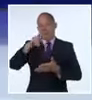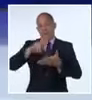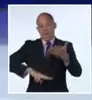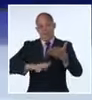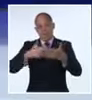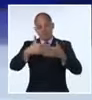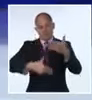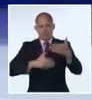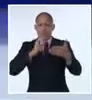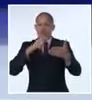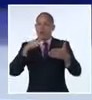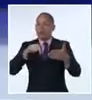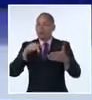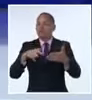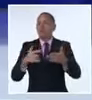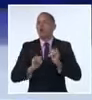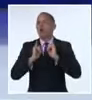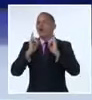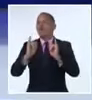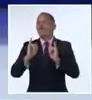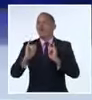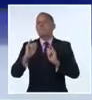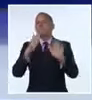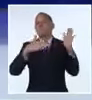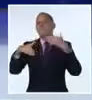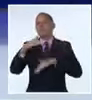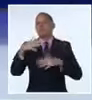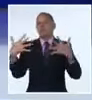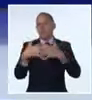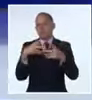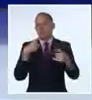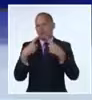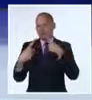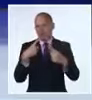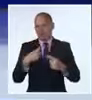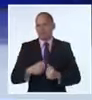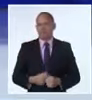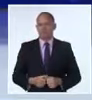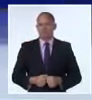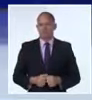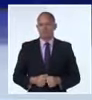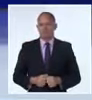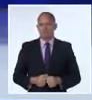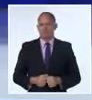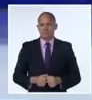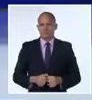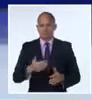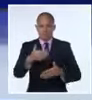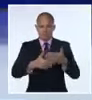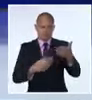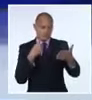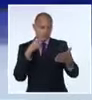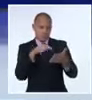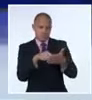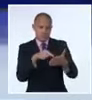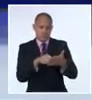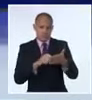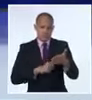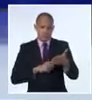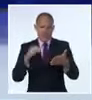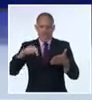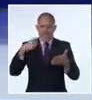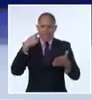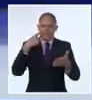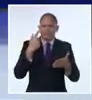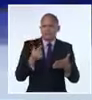acción del Ministerio de relaciones exteriores Cuba enfrenta operaciones de trata de personas con fines de reclutamiento militar